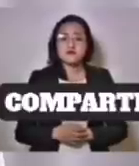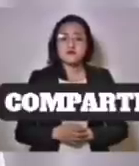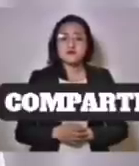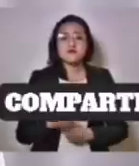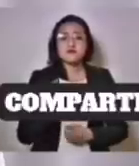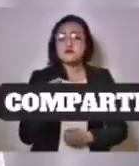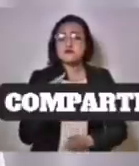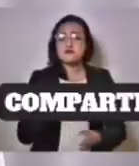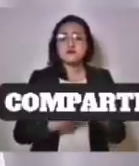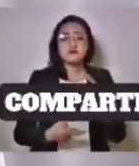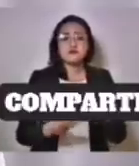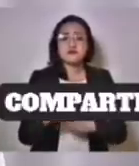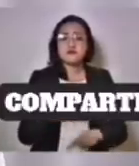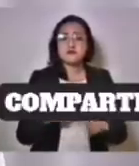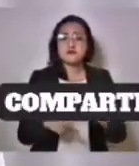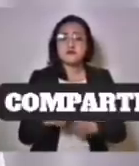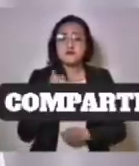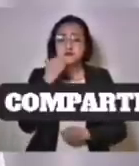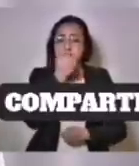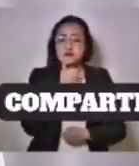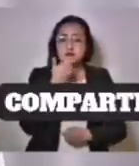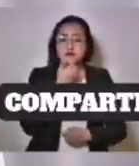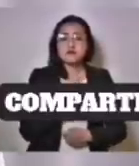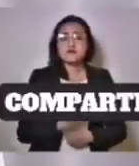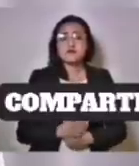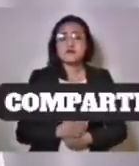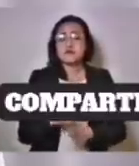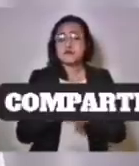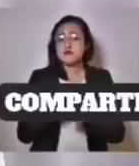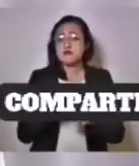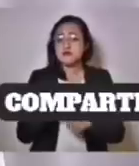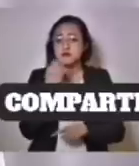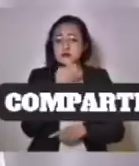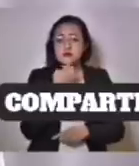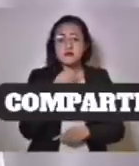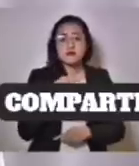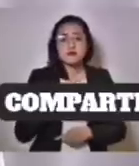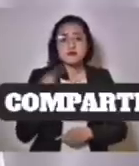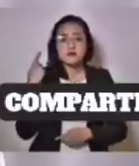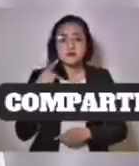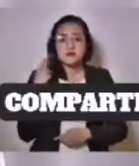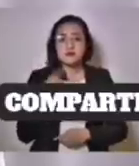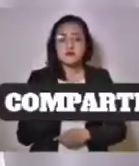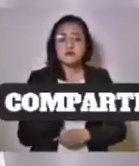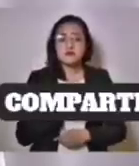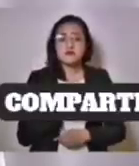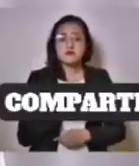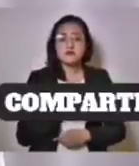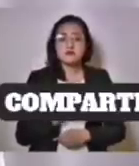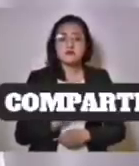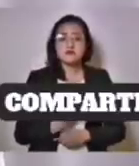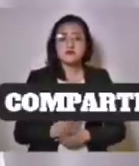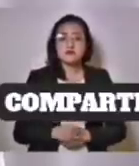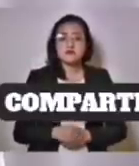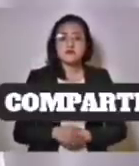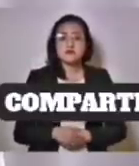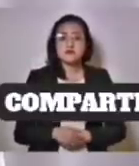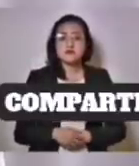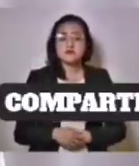los alumnos de las escuelas en Puebla a